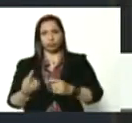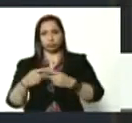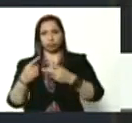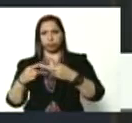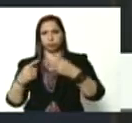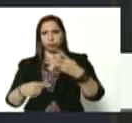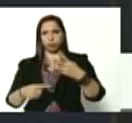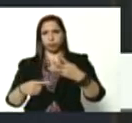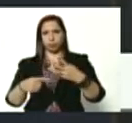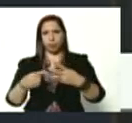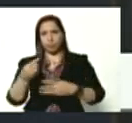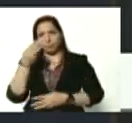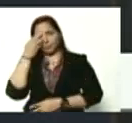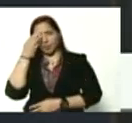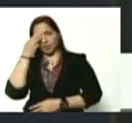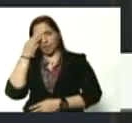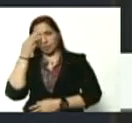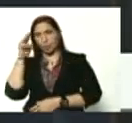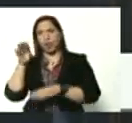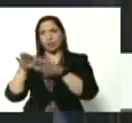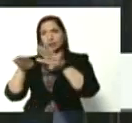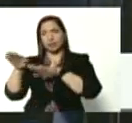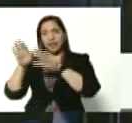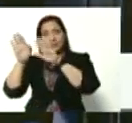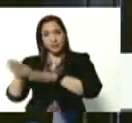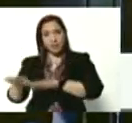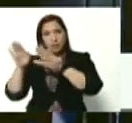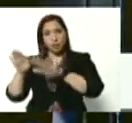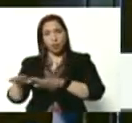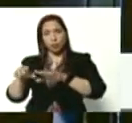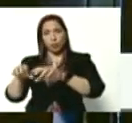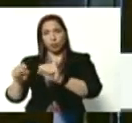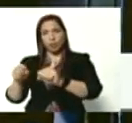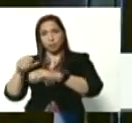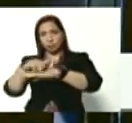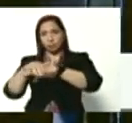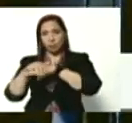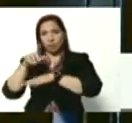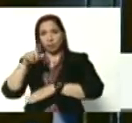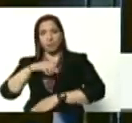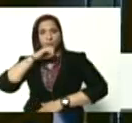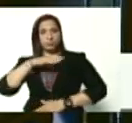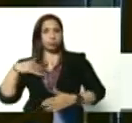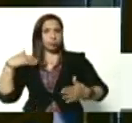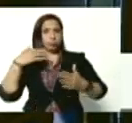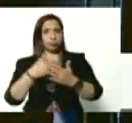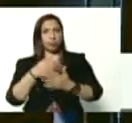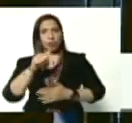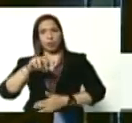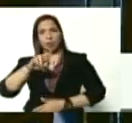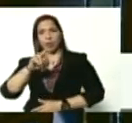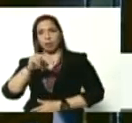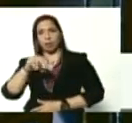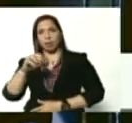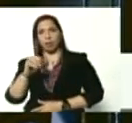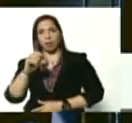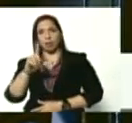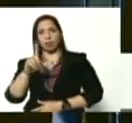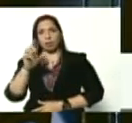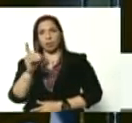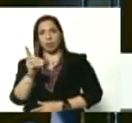piratas al servicio del colonialismo británico como lo fue también el historiador y agente británico arnold toning